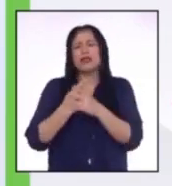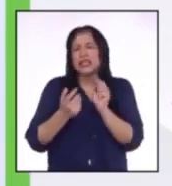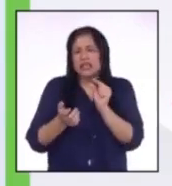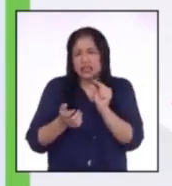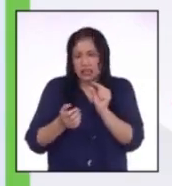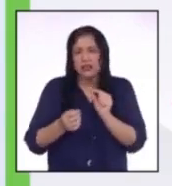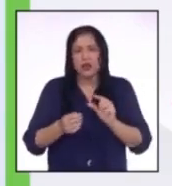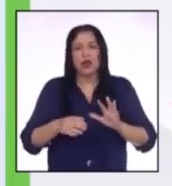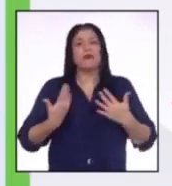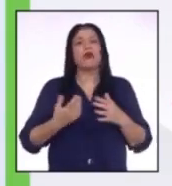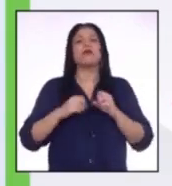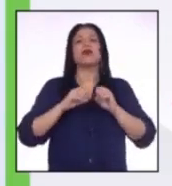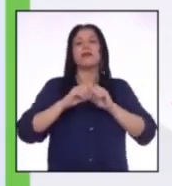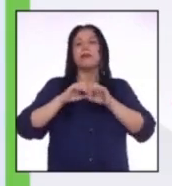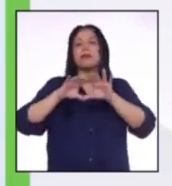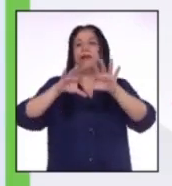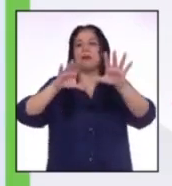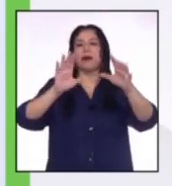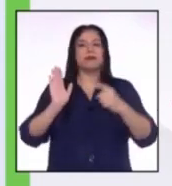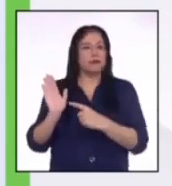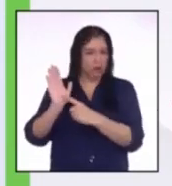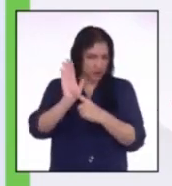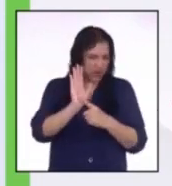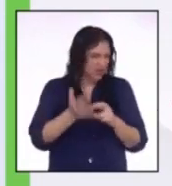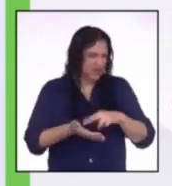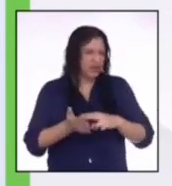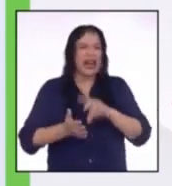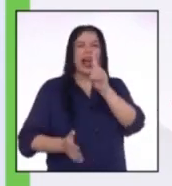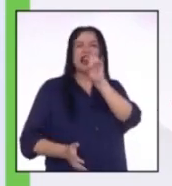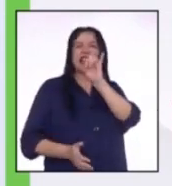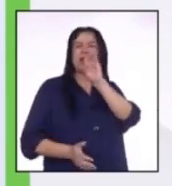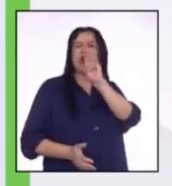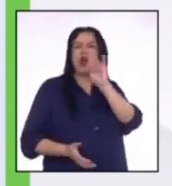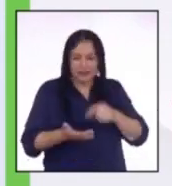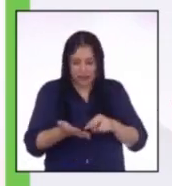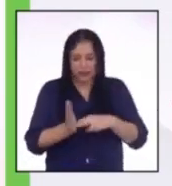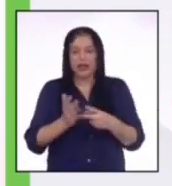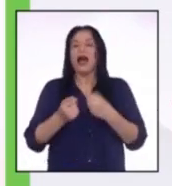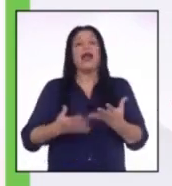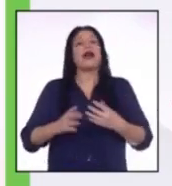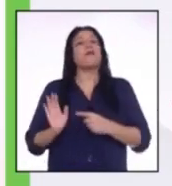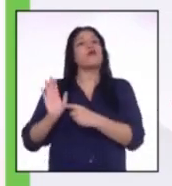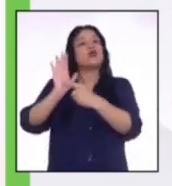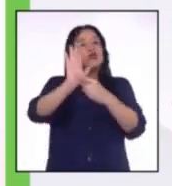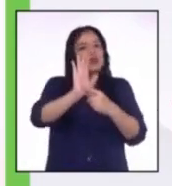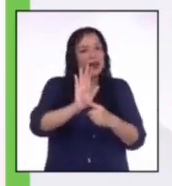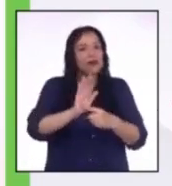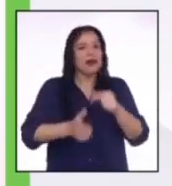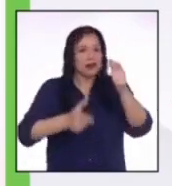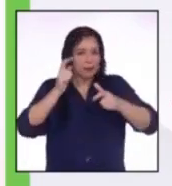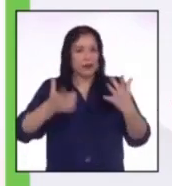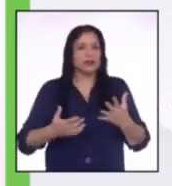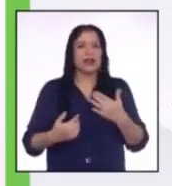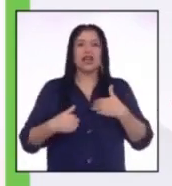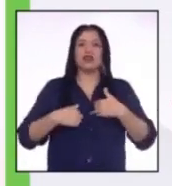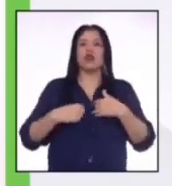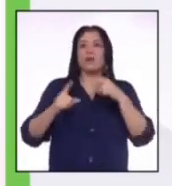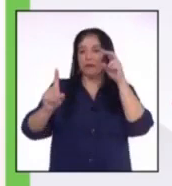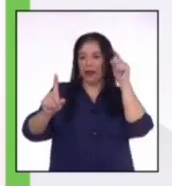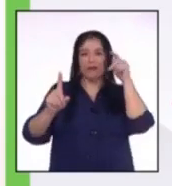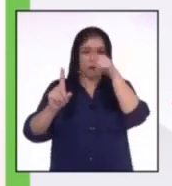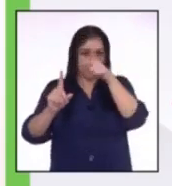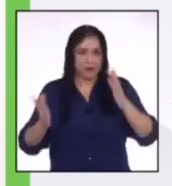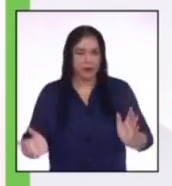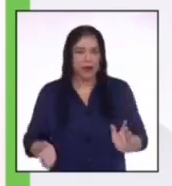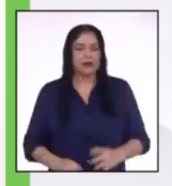podemos divulgarlo divulgarlo significa darlo a conocer a aquellas personas para quienes escribimos el